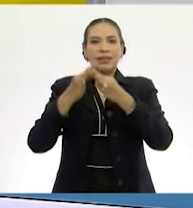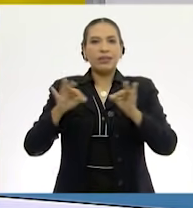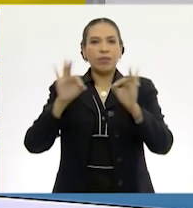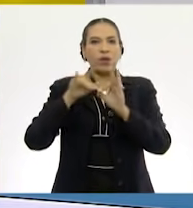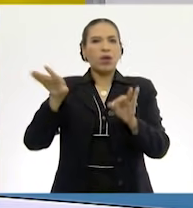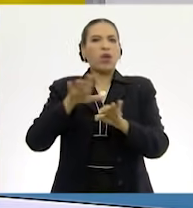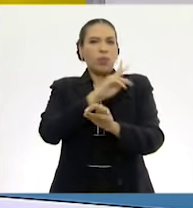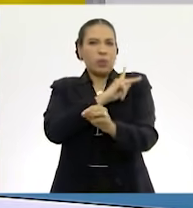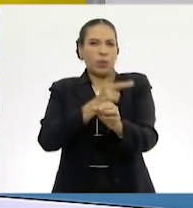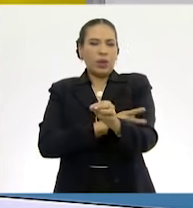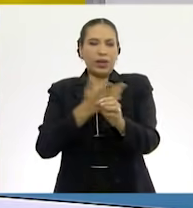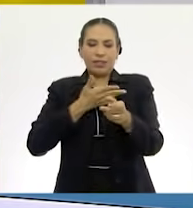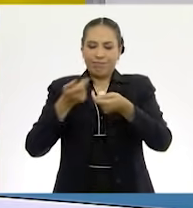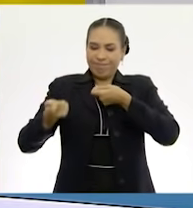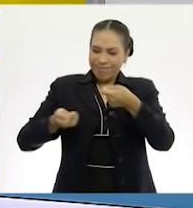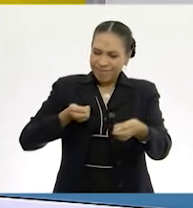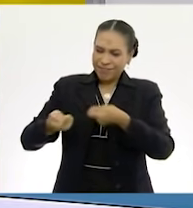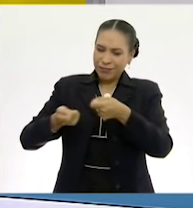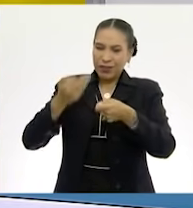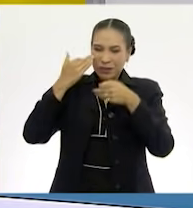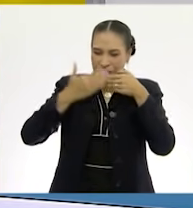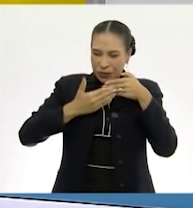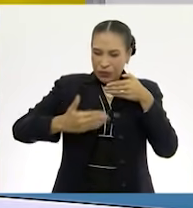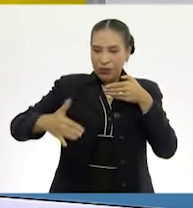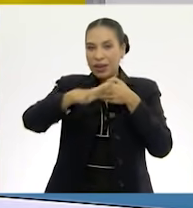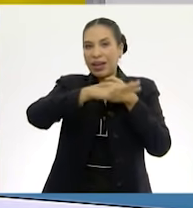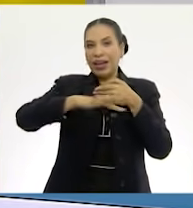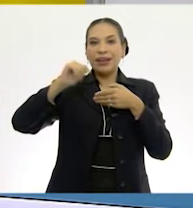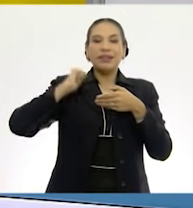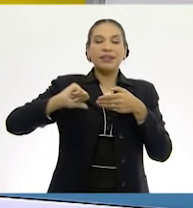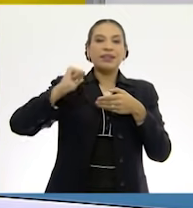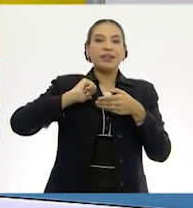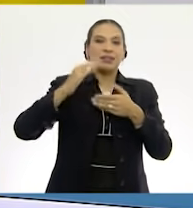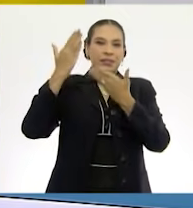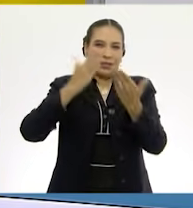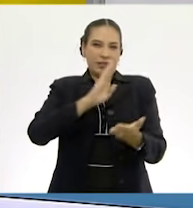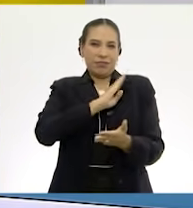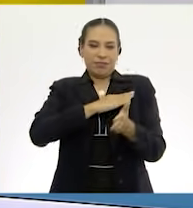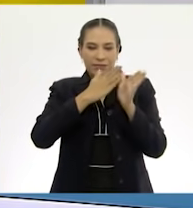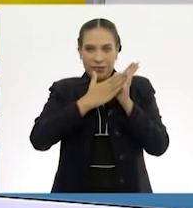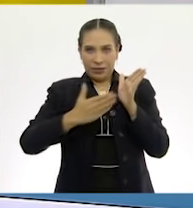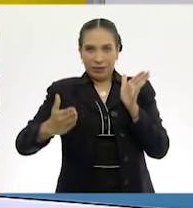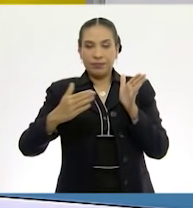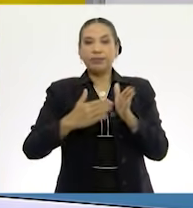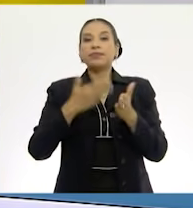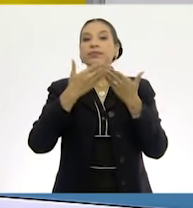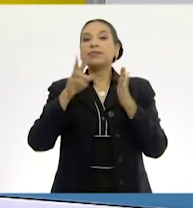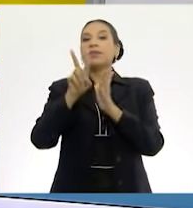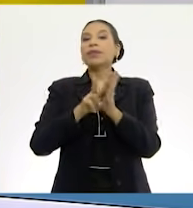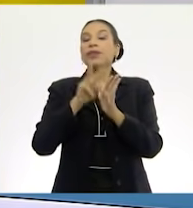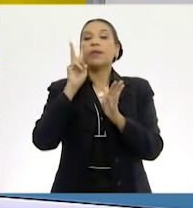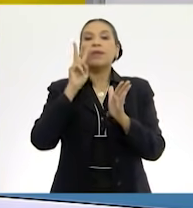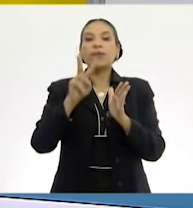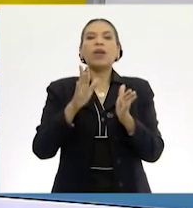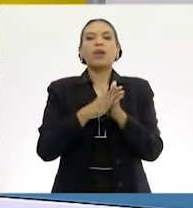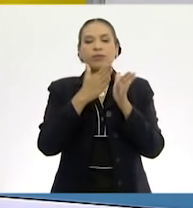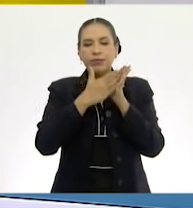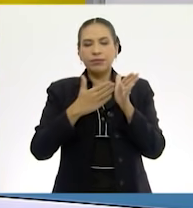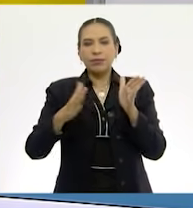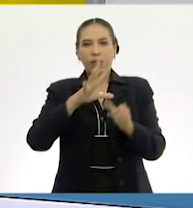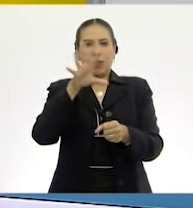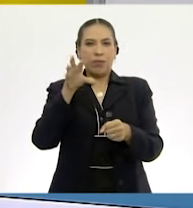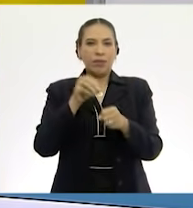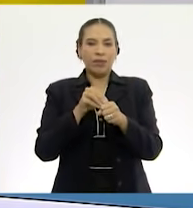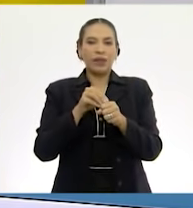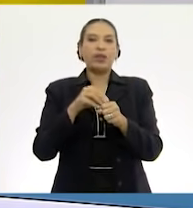del poder que había tenido desde la época colonial. El siguiente video que vamos a ver es un recorrido